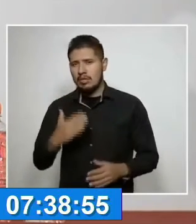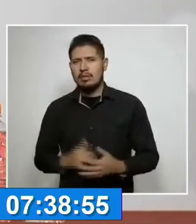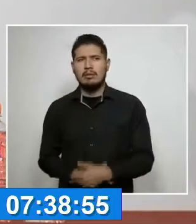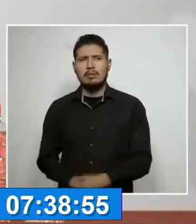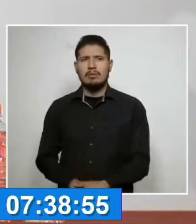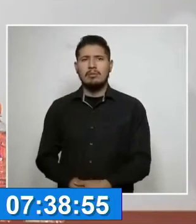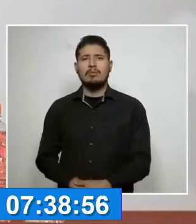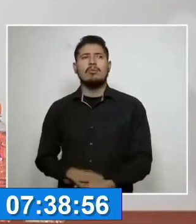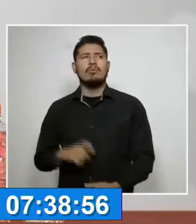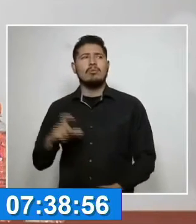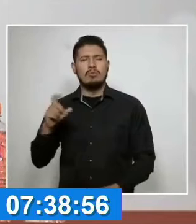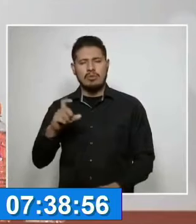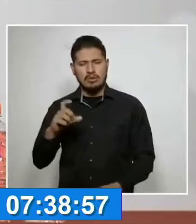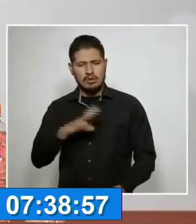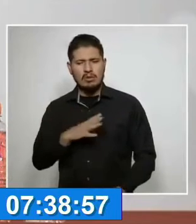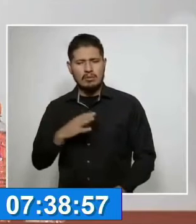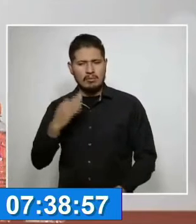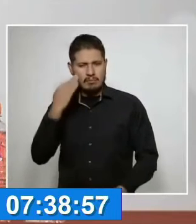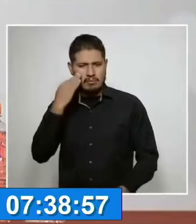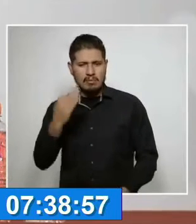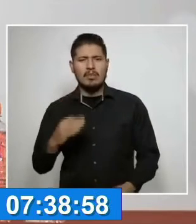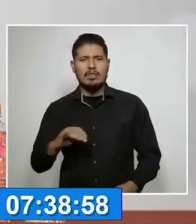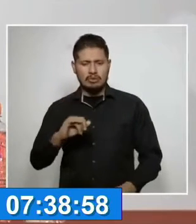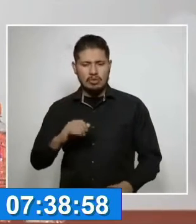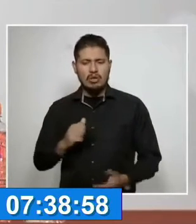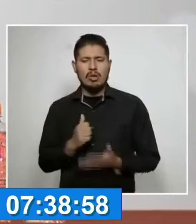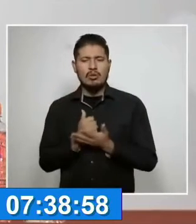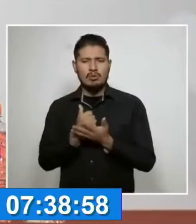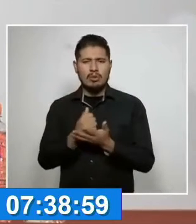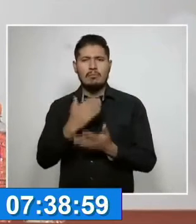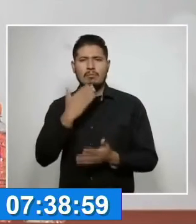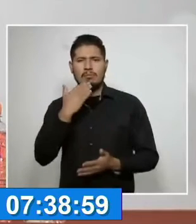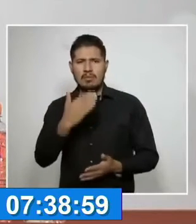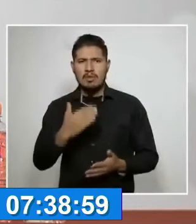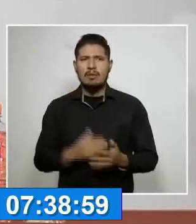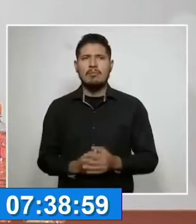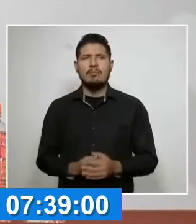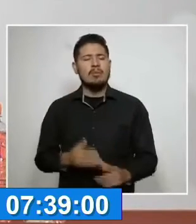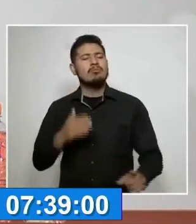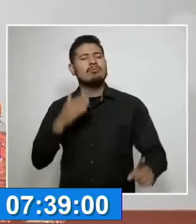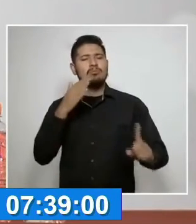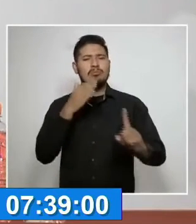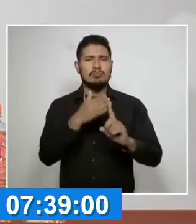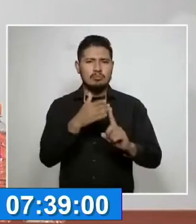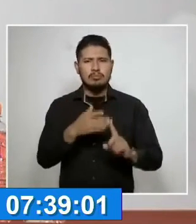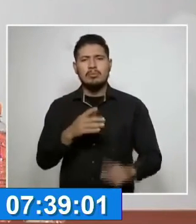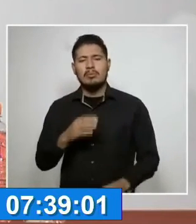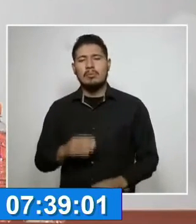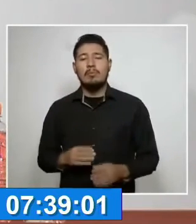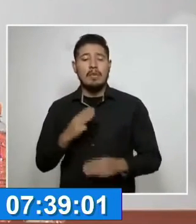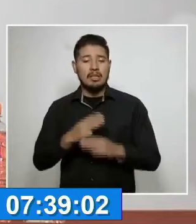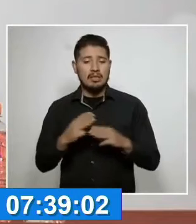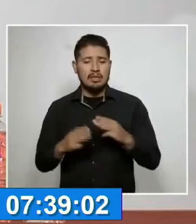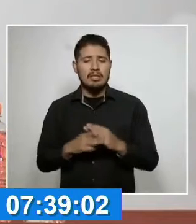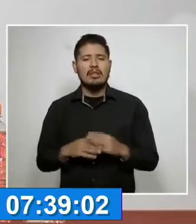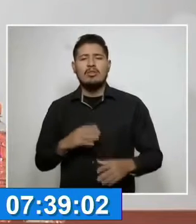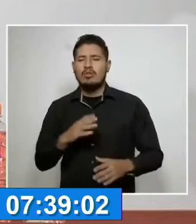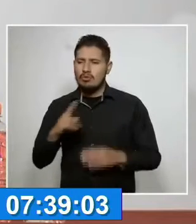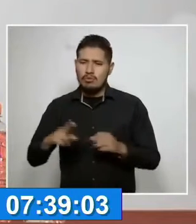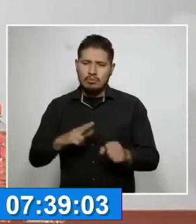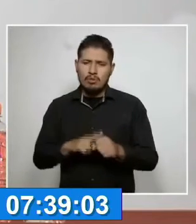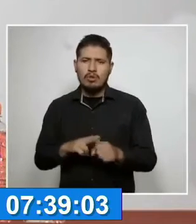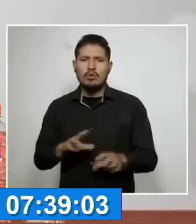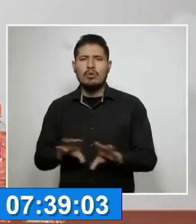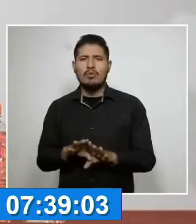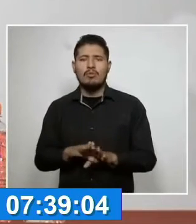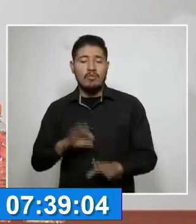certeza de que coadyuvaremos en la judicialización también de asuntos prioritarios, tanto en materia del fuero común